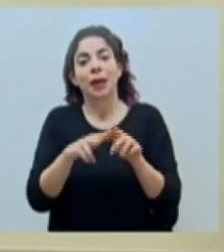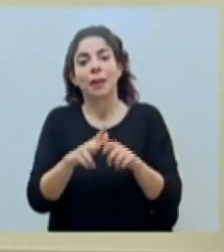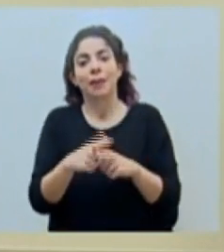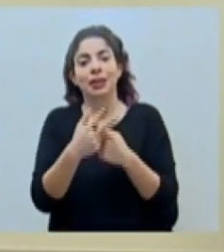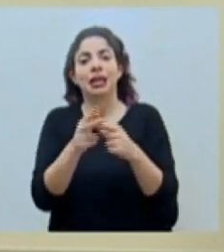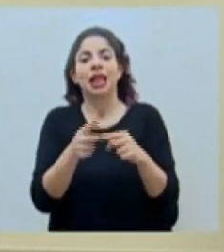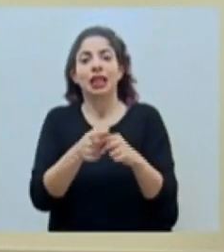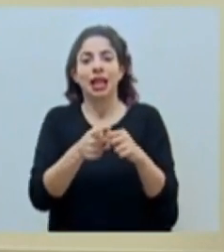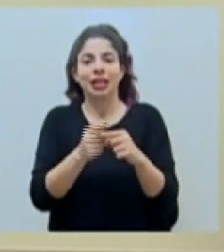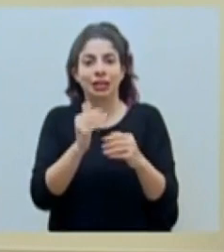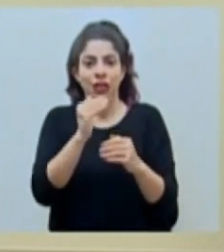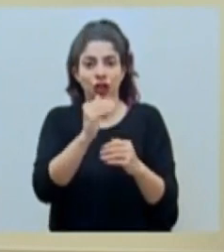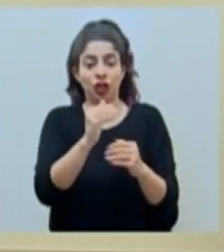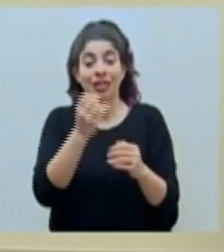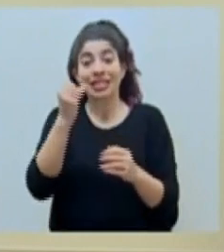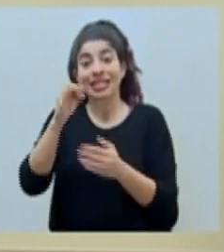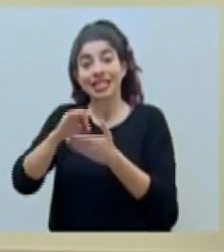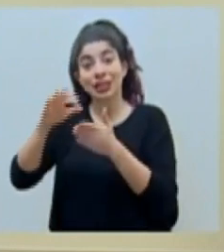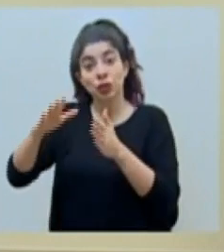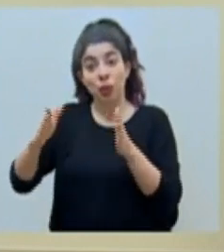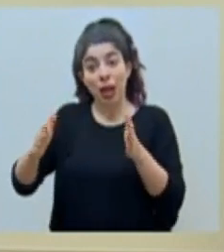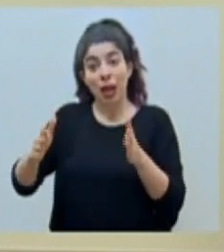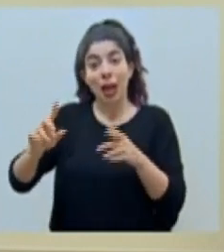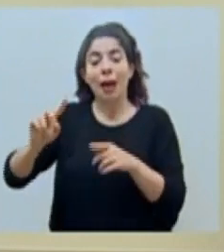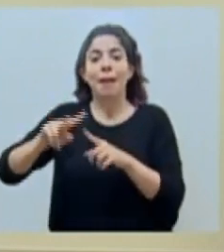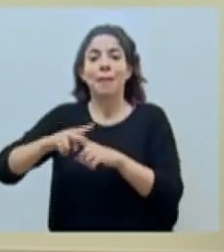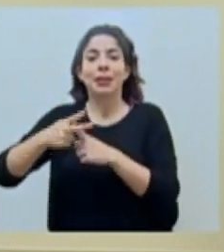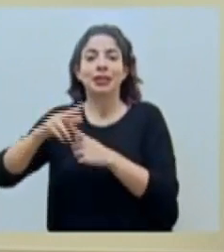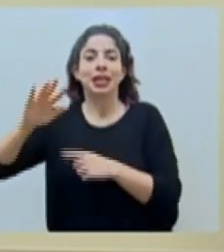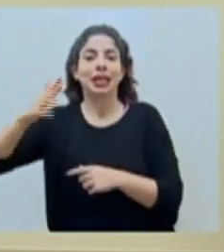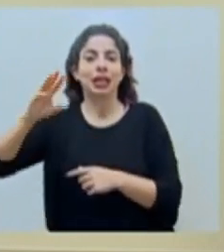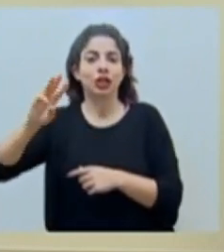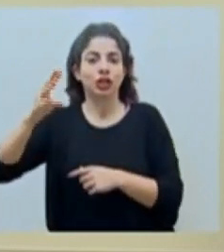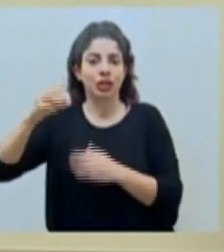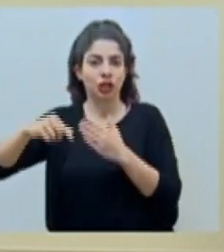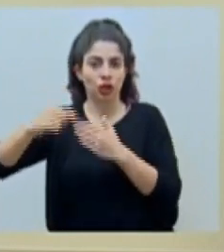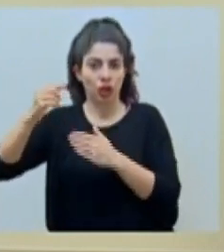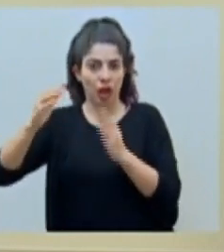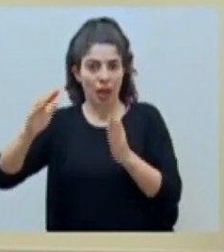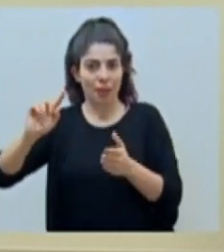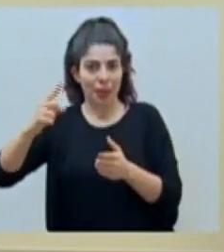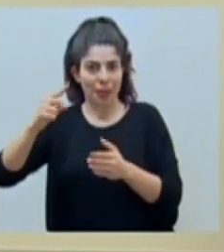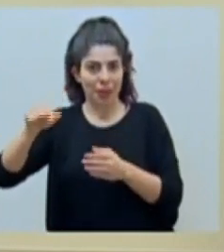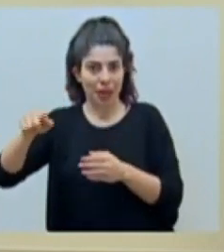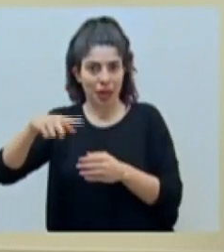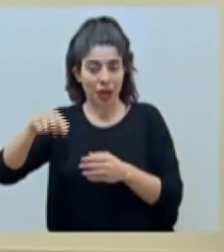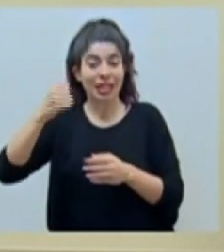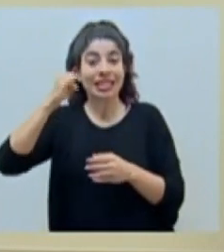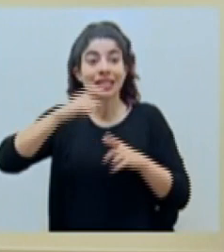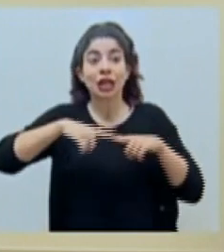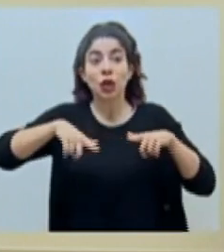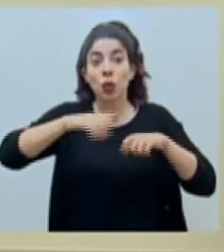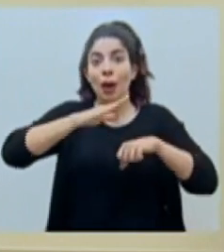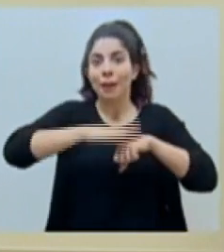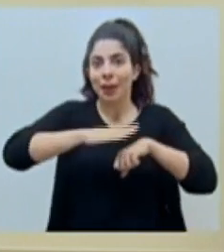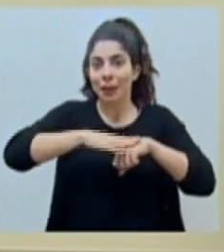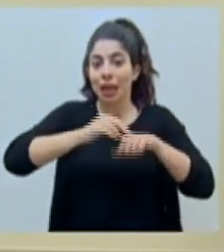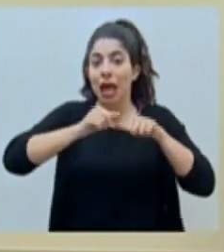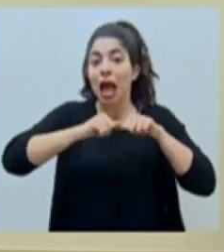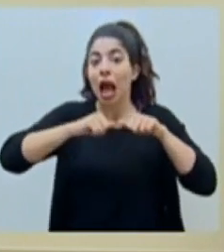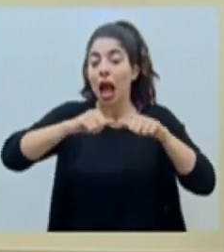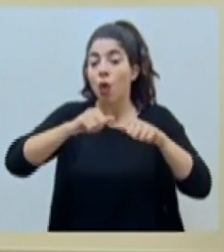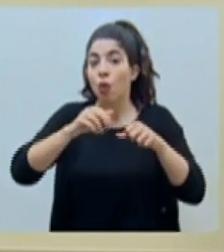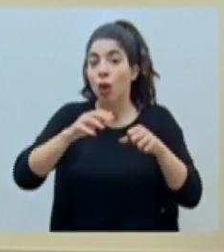transición. Si estamos hablando de una escuela, empezaríamos con 5º y 6º grado, si las posibilidades de infraestructura lo da y la cantidad de aulas,